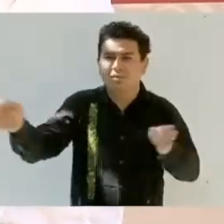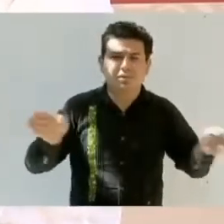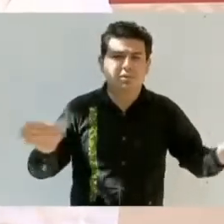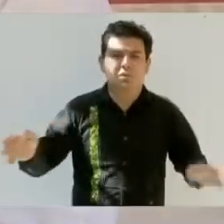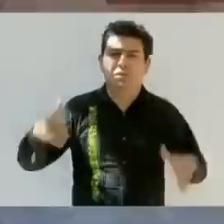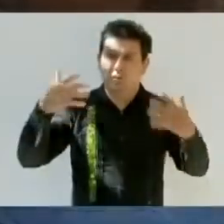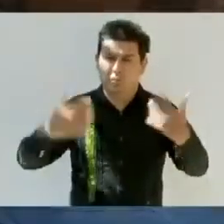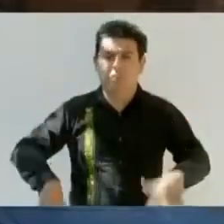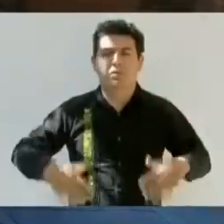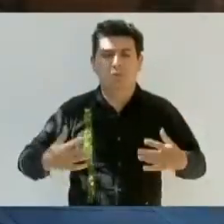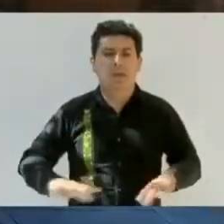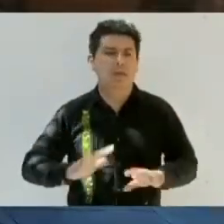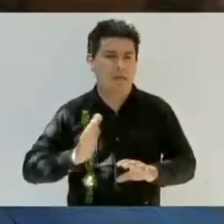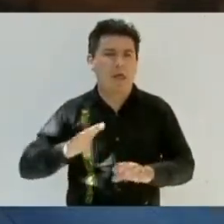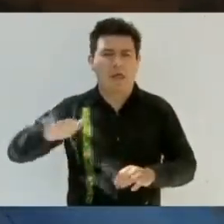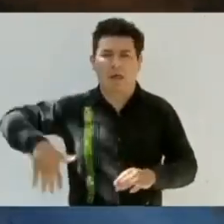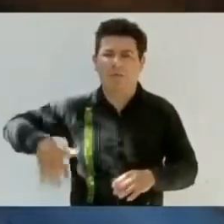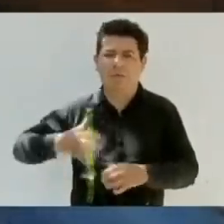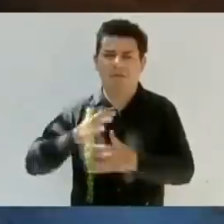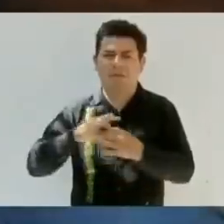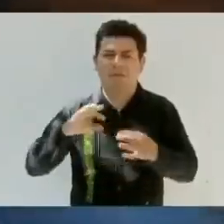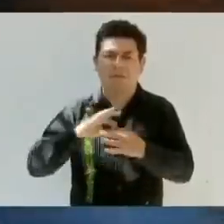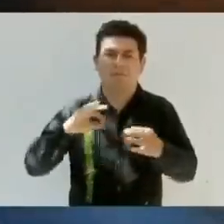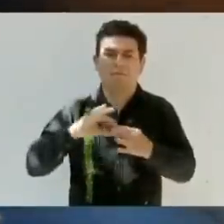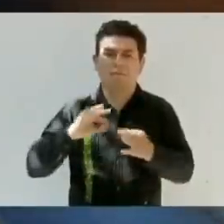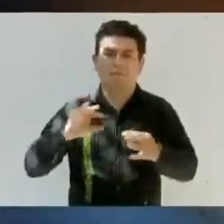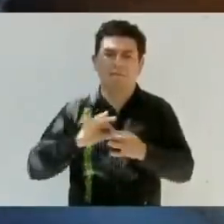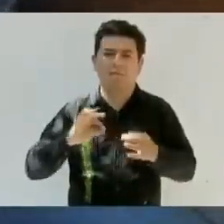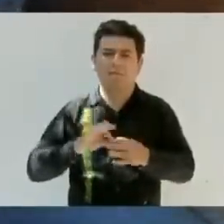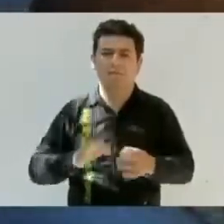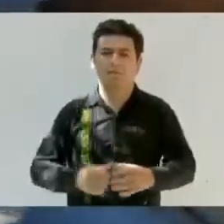lo explicaba, es como